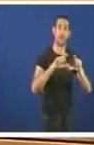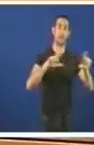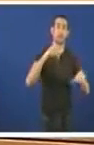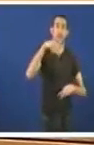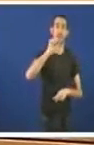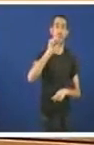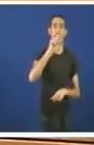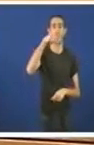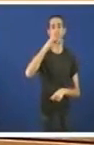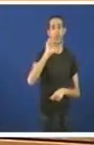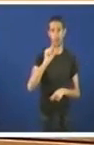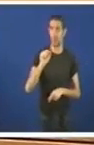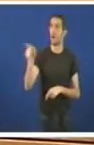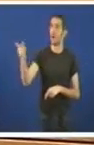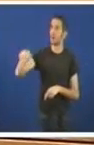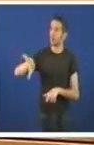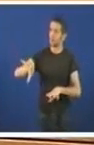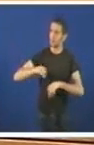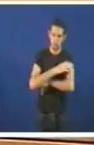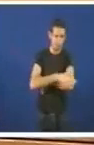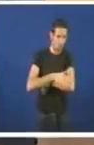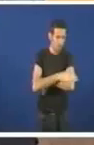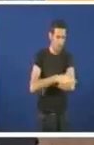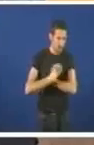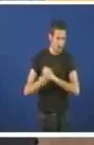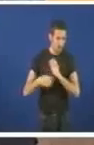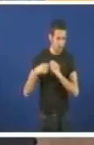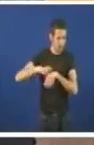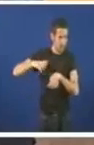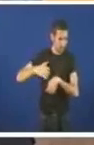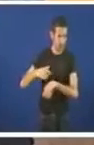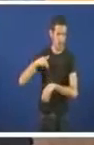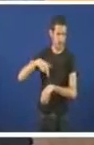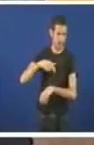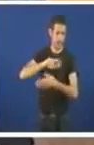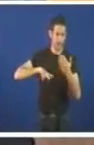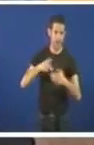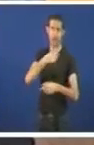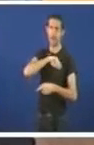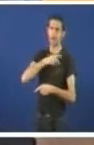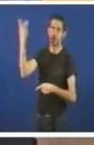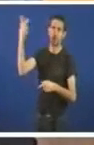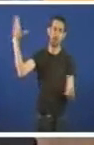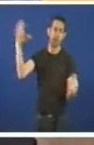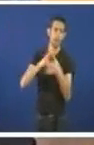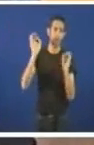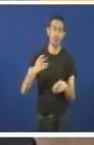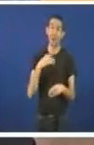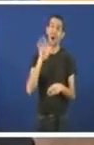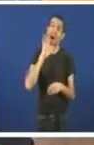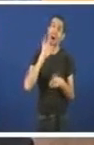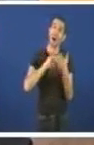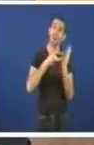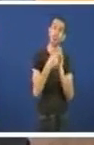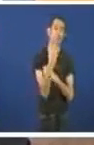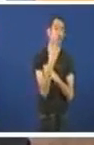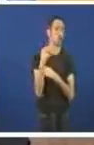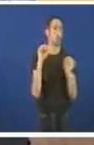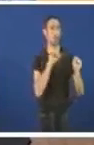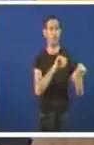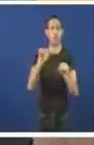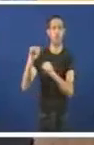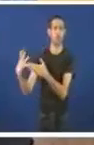maioría absoluta, absolutísima, din que non a estes proxectos. Esa é a realidade e iso é ao que vostede